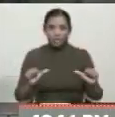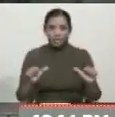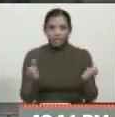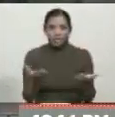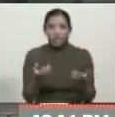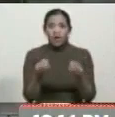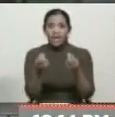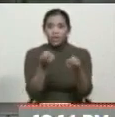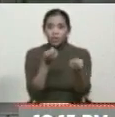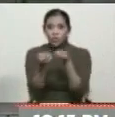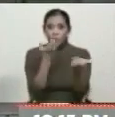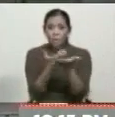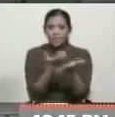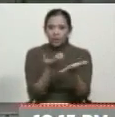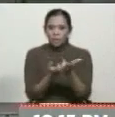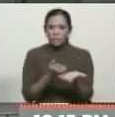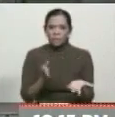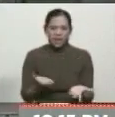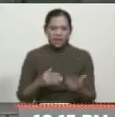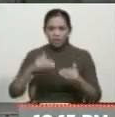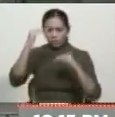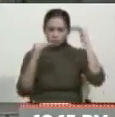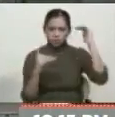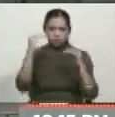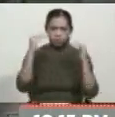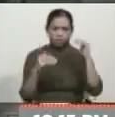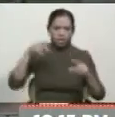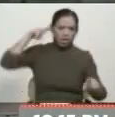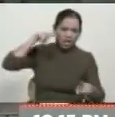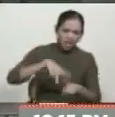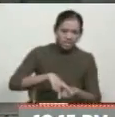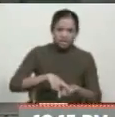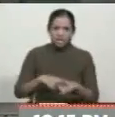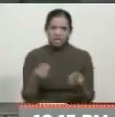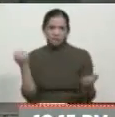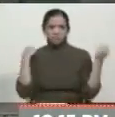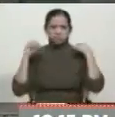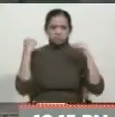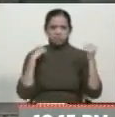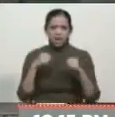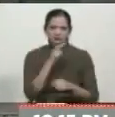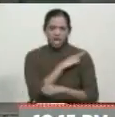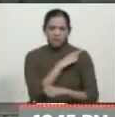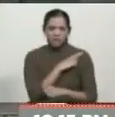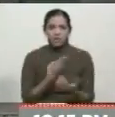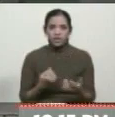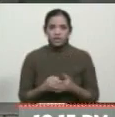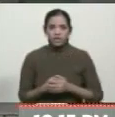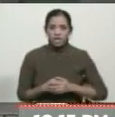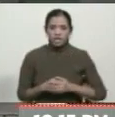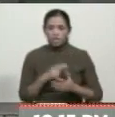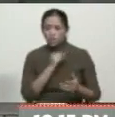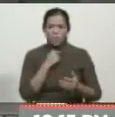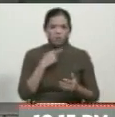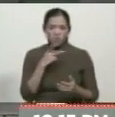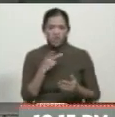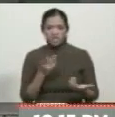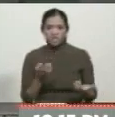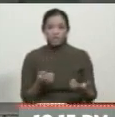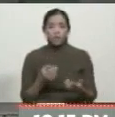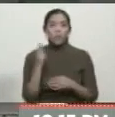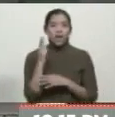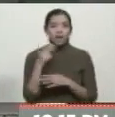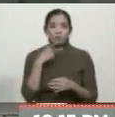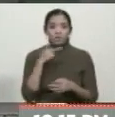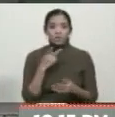el aniquilamiento del otro, en el irrespeto de la otredad, en la intolerancia como arma política. No en la fuerza